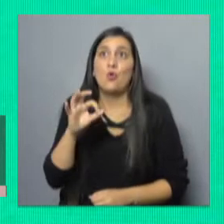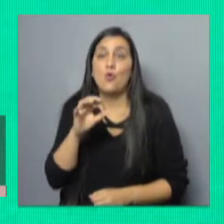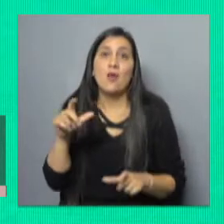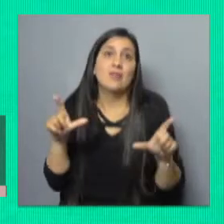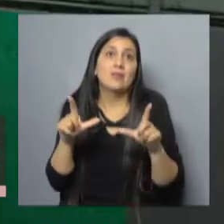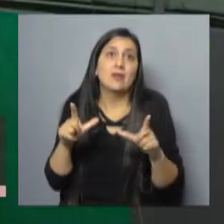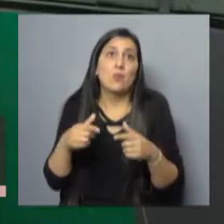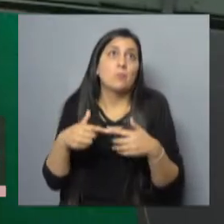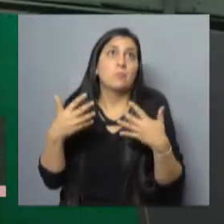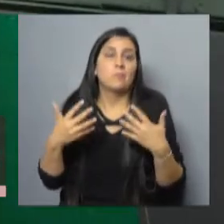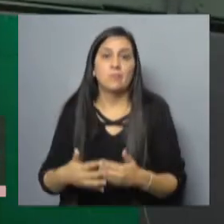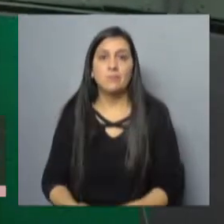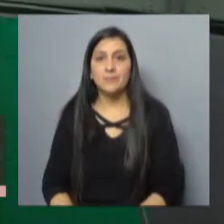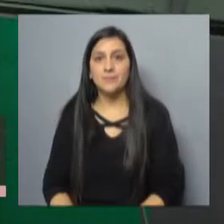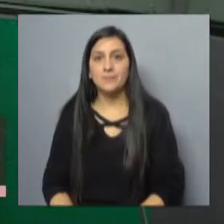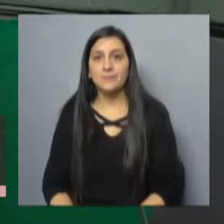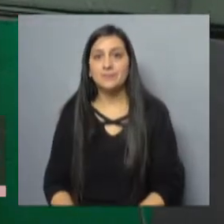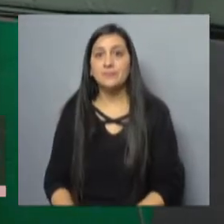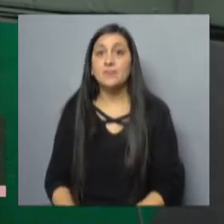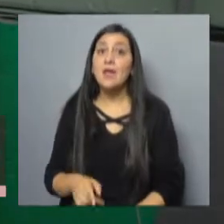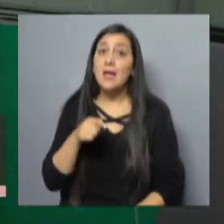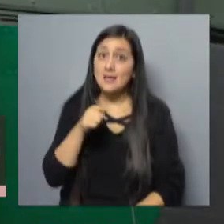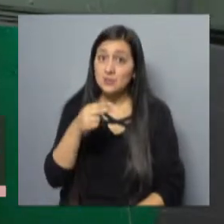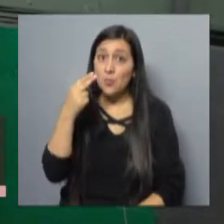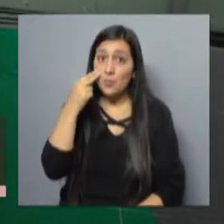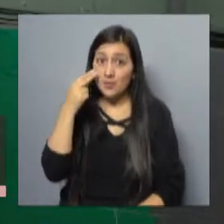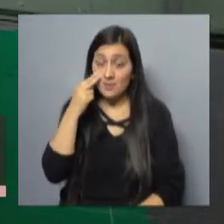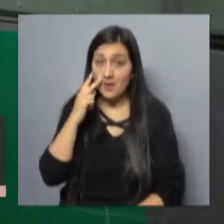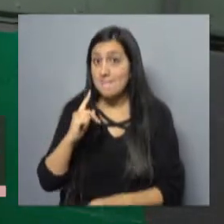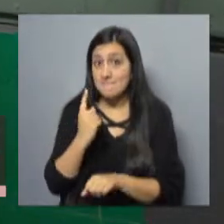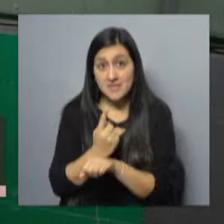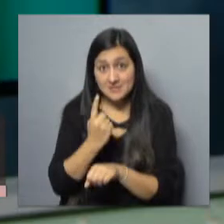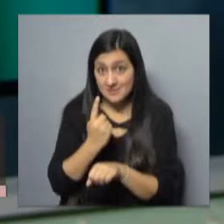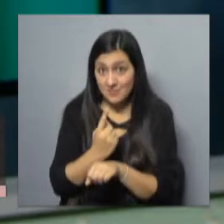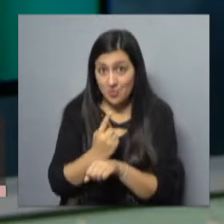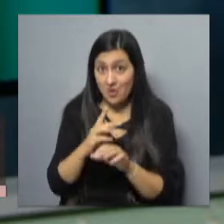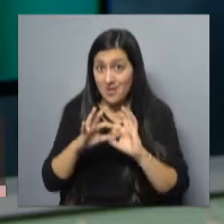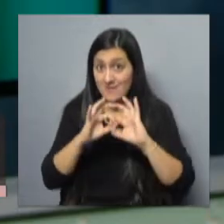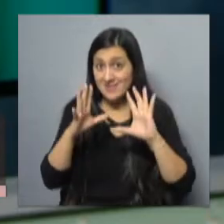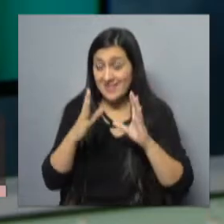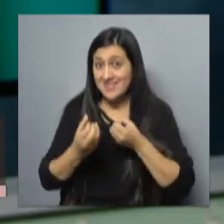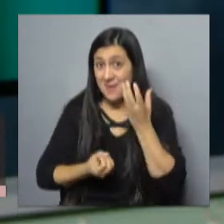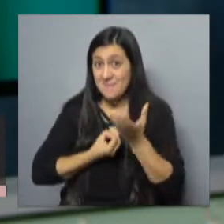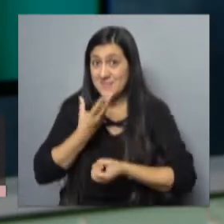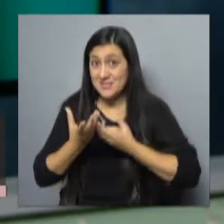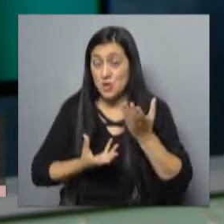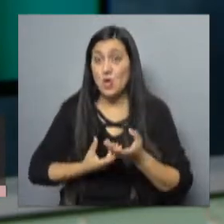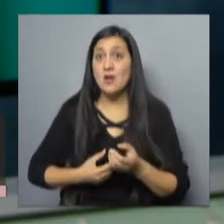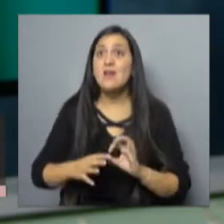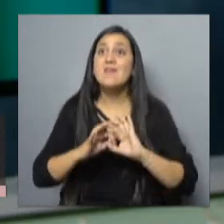sí claro ese es justamente el problema el principio de libertad de expresión y de opinión